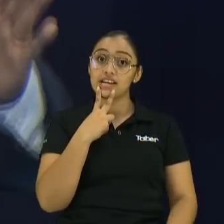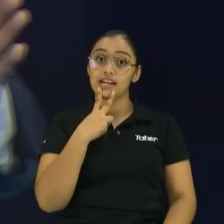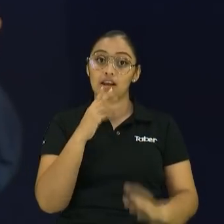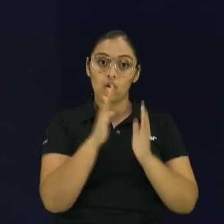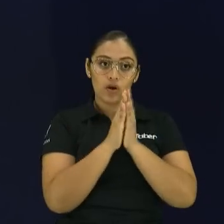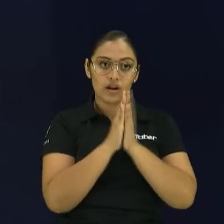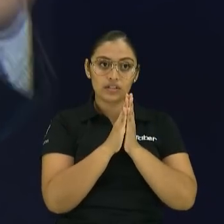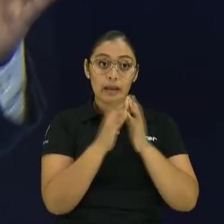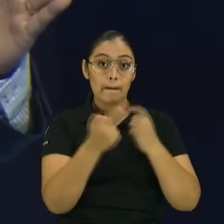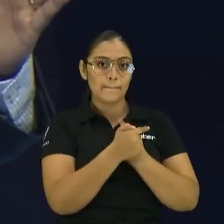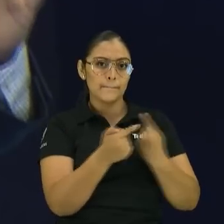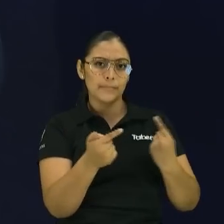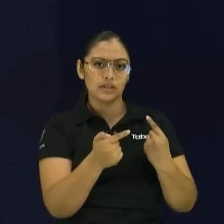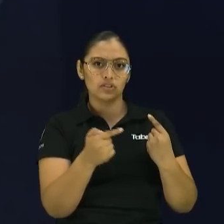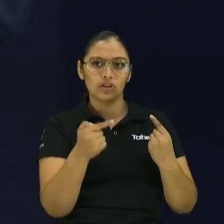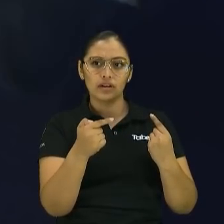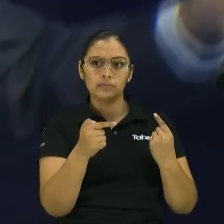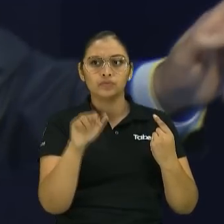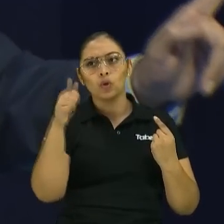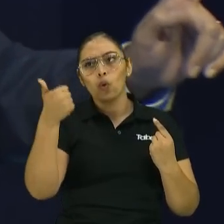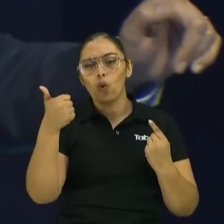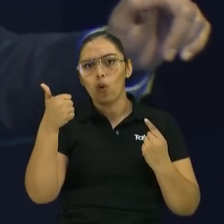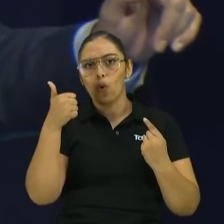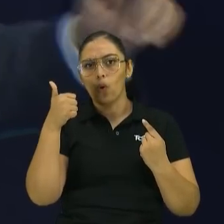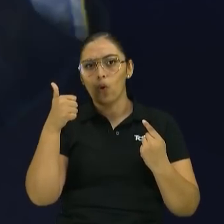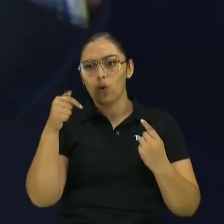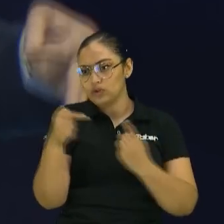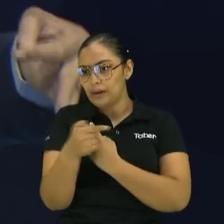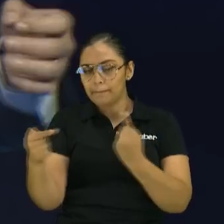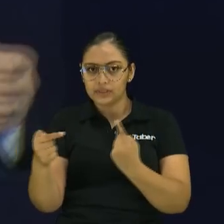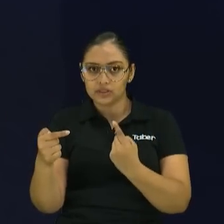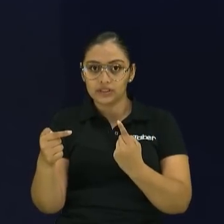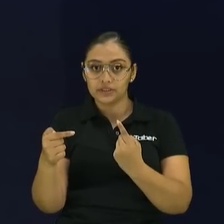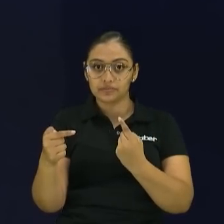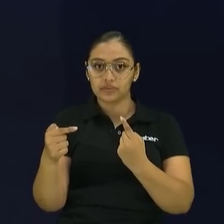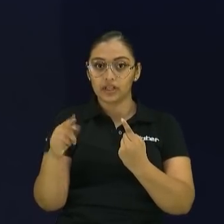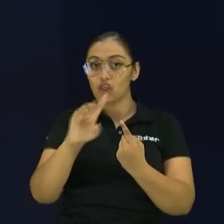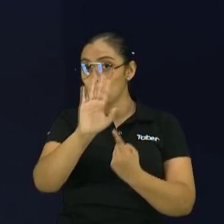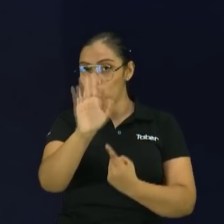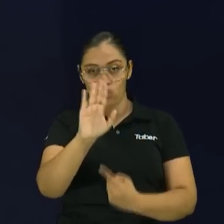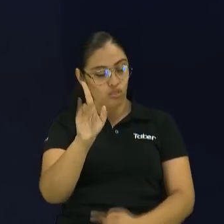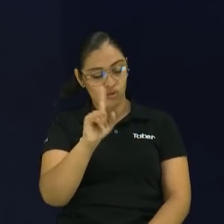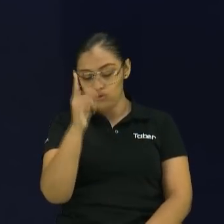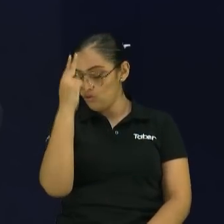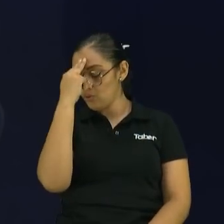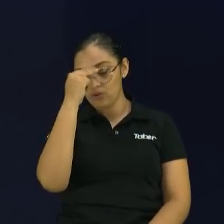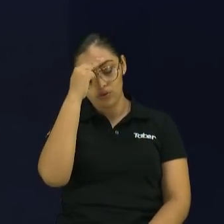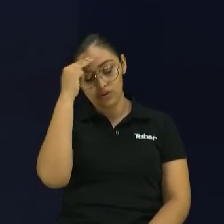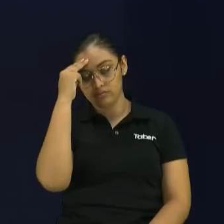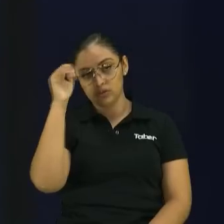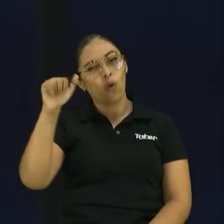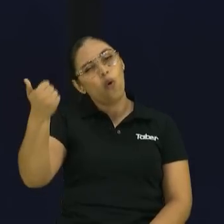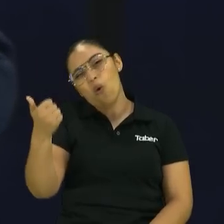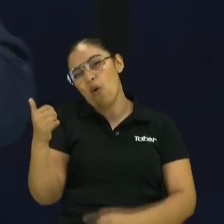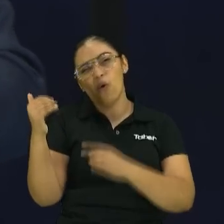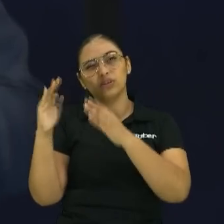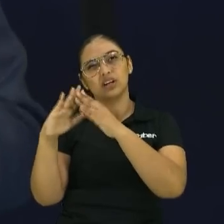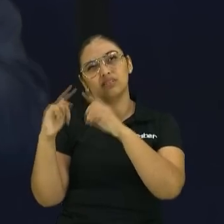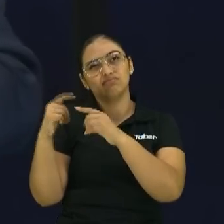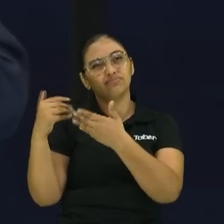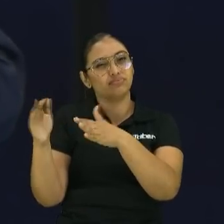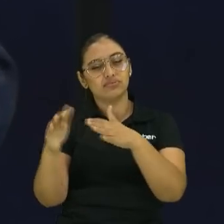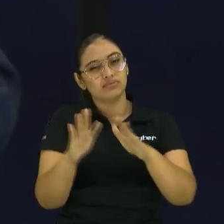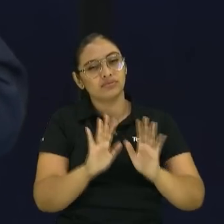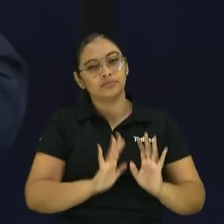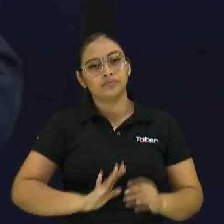personas practicantes de otras religiones que no es el catolicismo tengo que ser claro no son cristianos católicos o